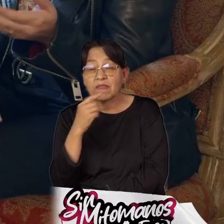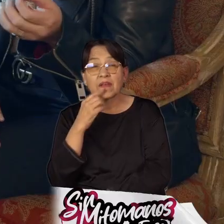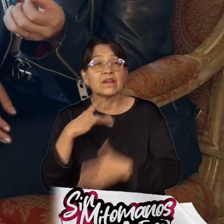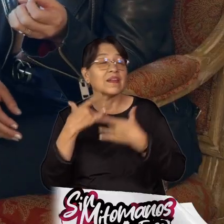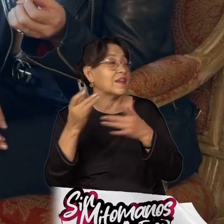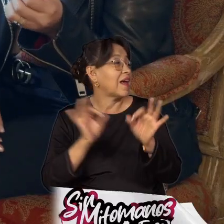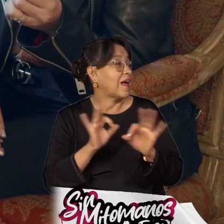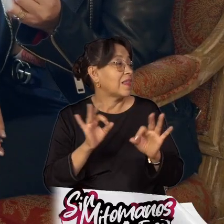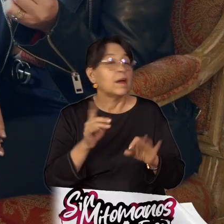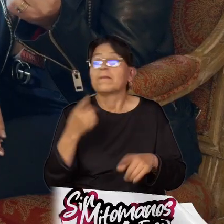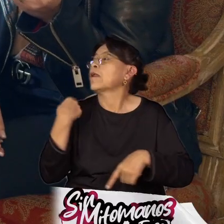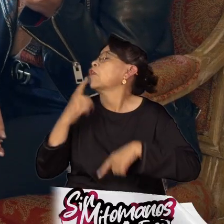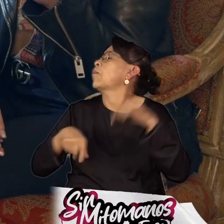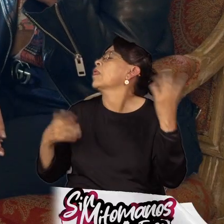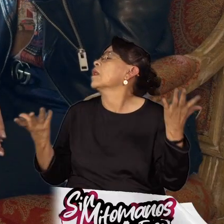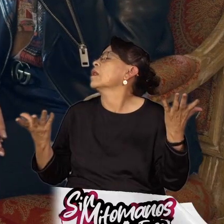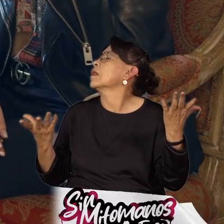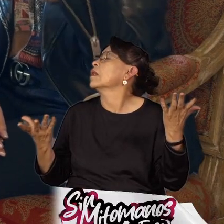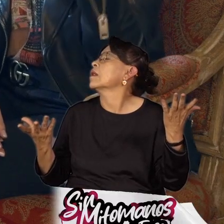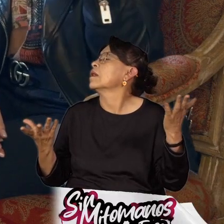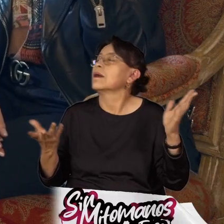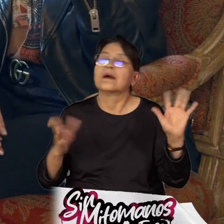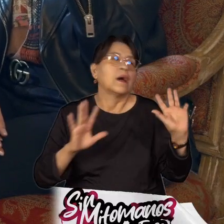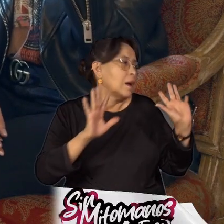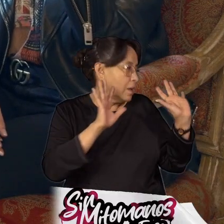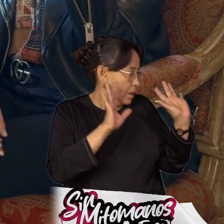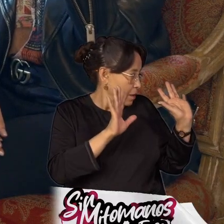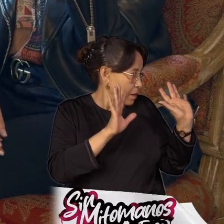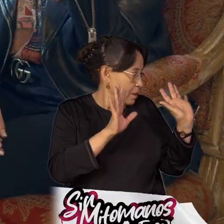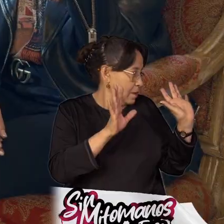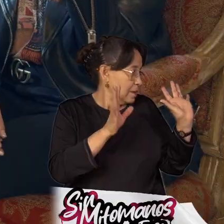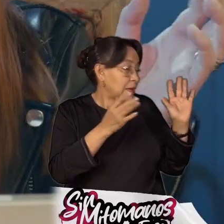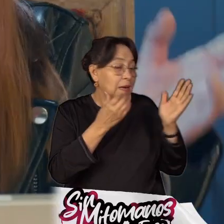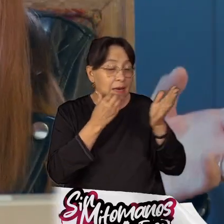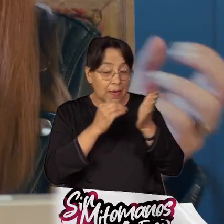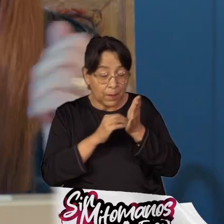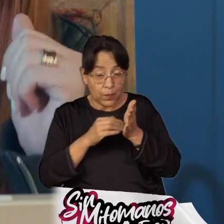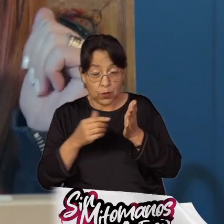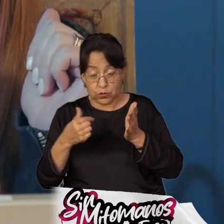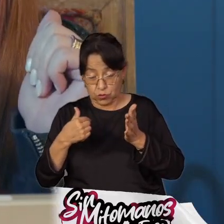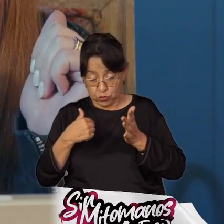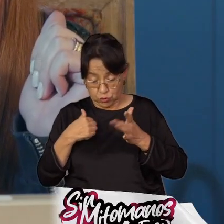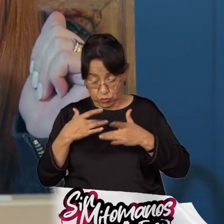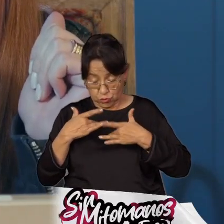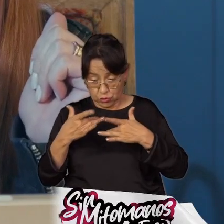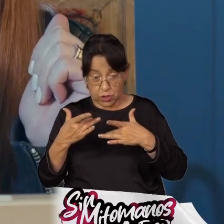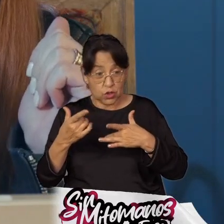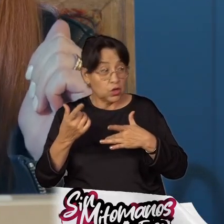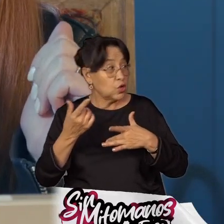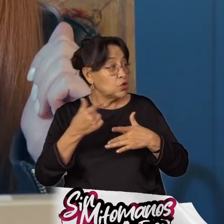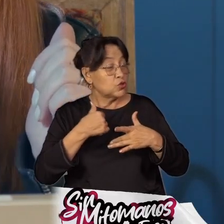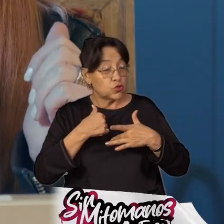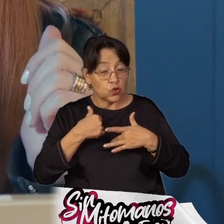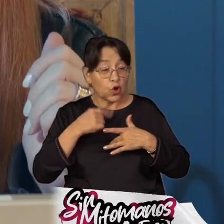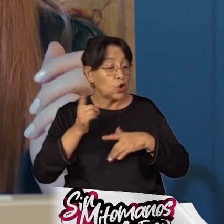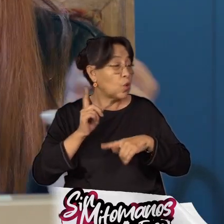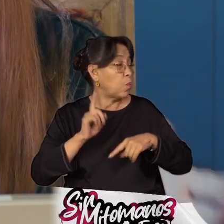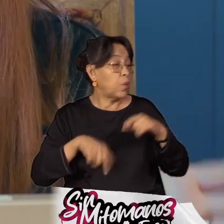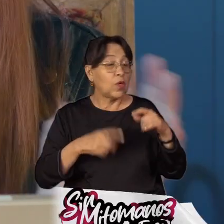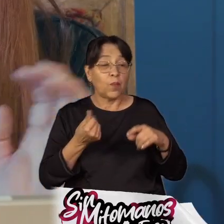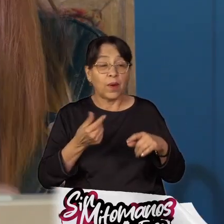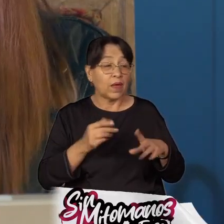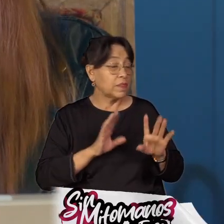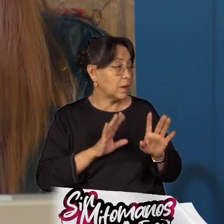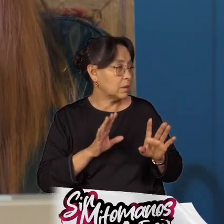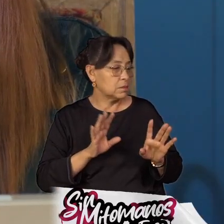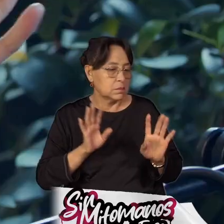puedes. porque es que cuando digan cuando pueda le doy al Señor, y porque cuando no puedes no se lo das, así Porque sean al Señor no le importa